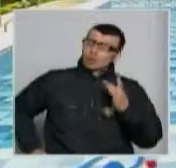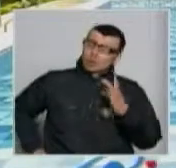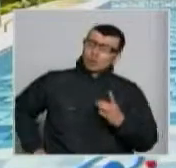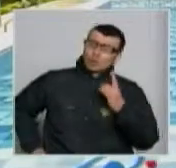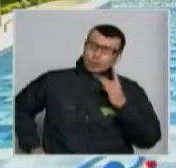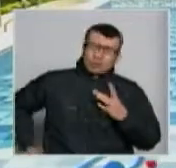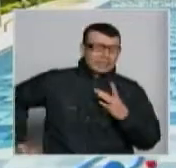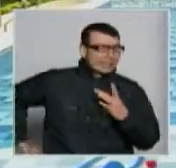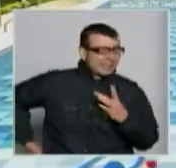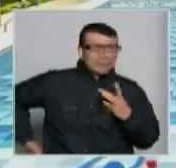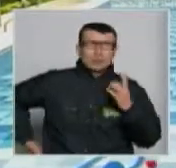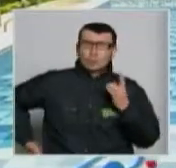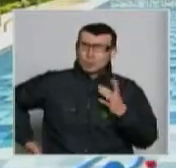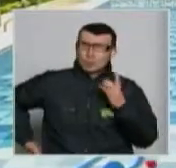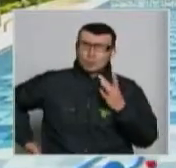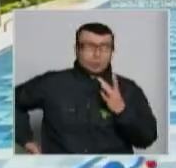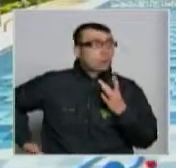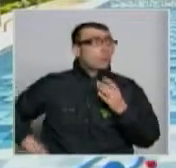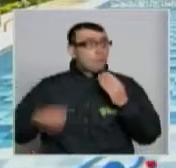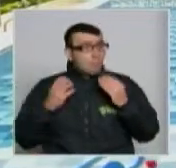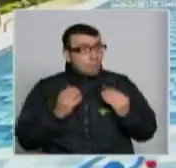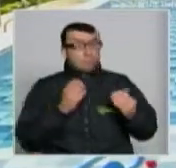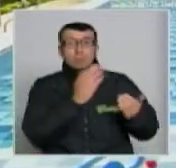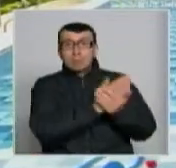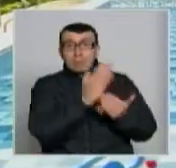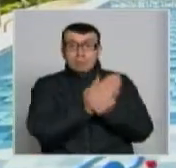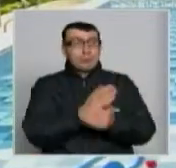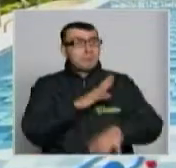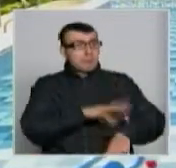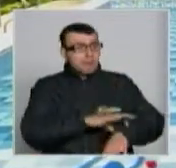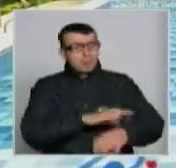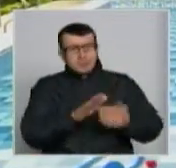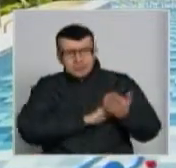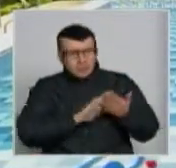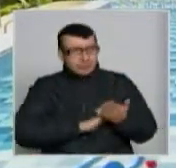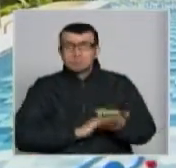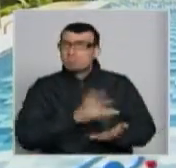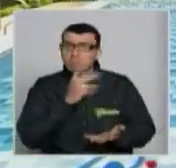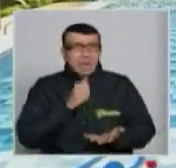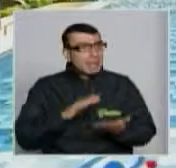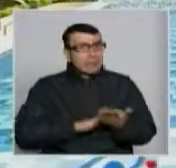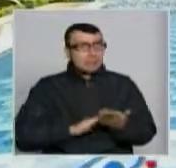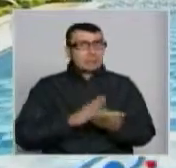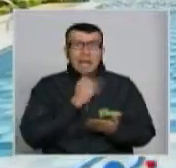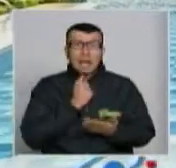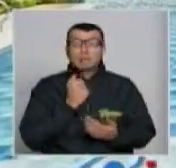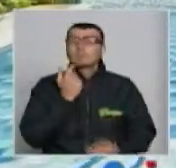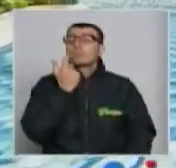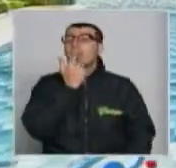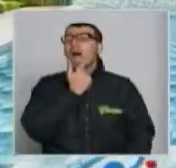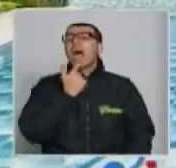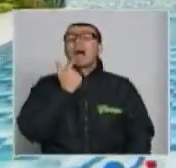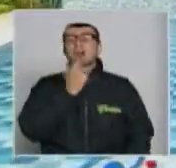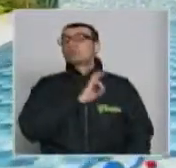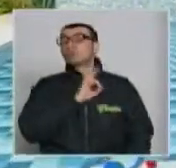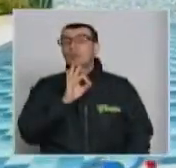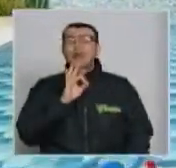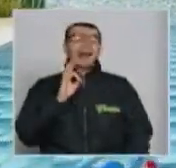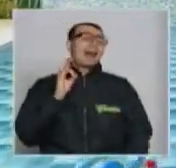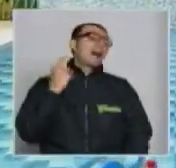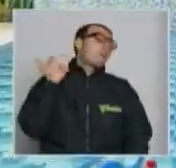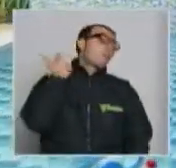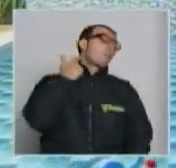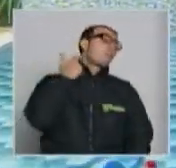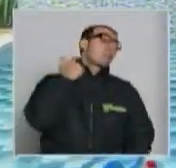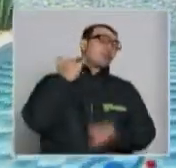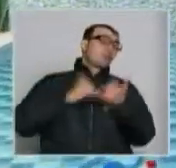tratado muchos médicos y el paciente no mejora y nunca le han abierto la boca. Un problema de cordales,